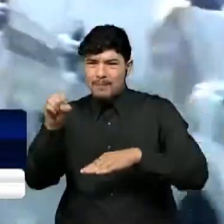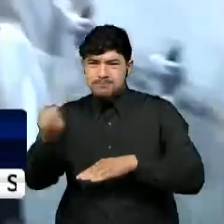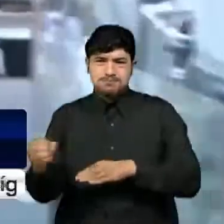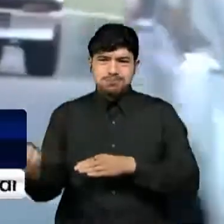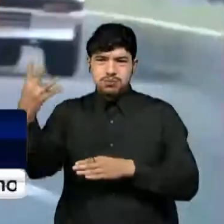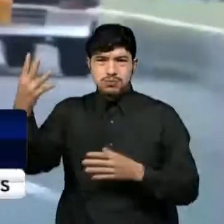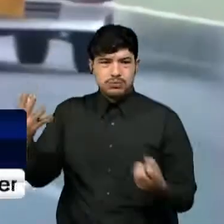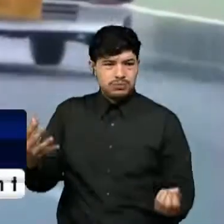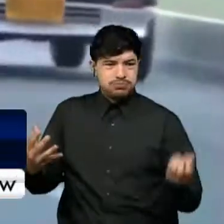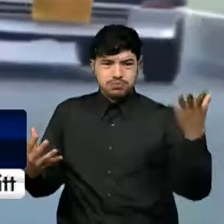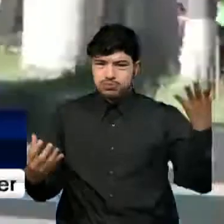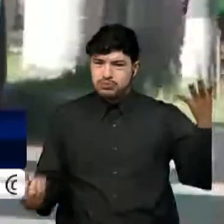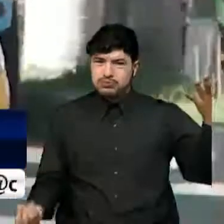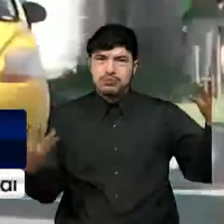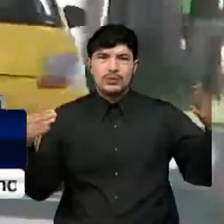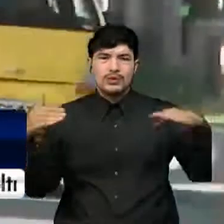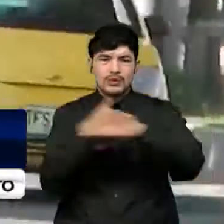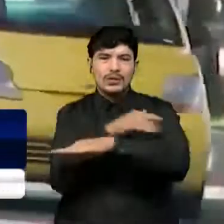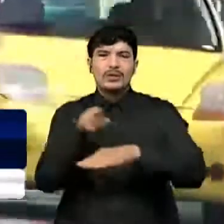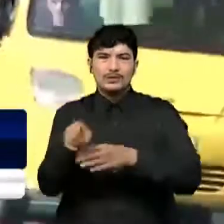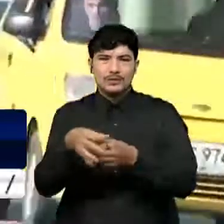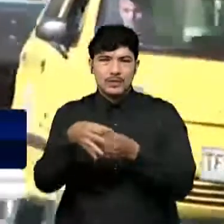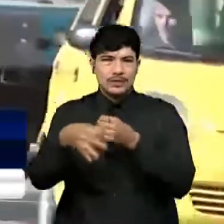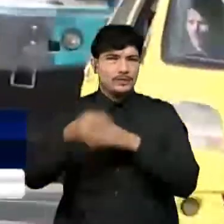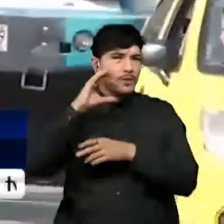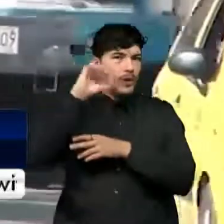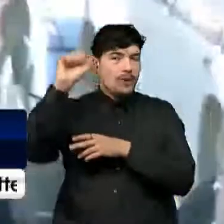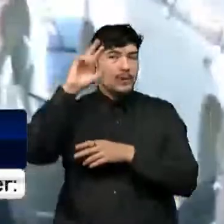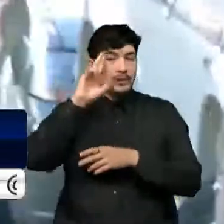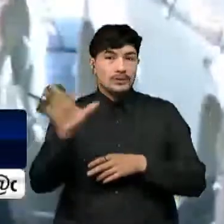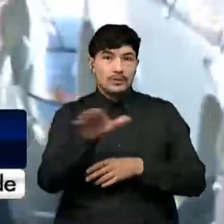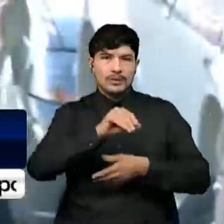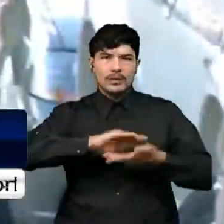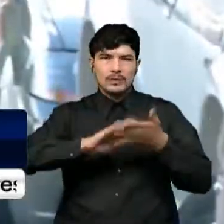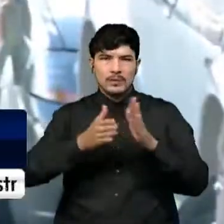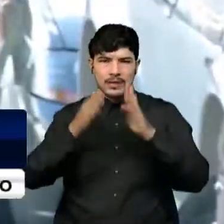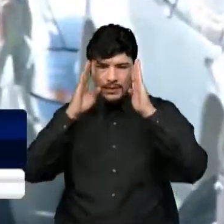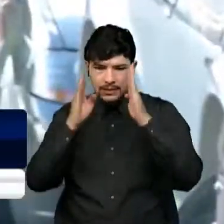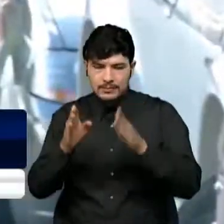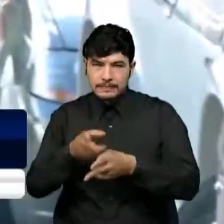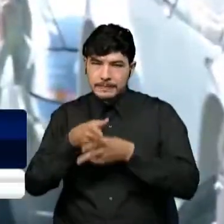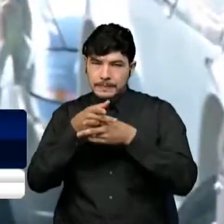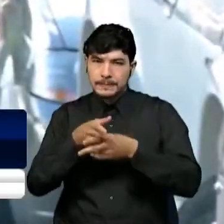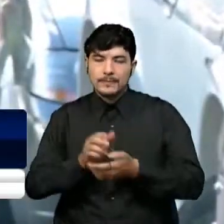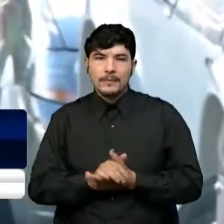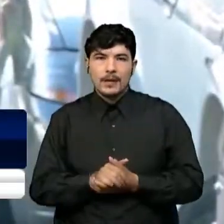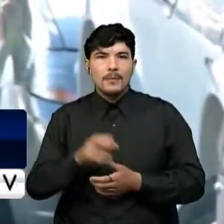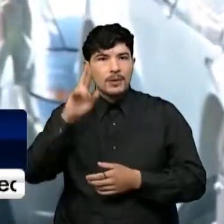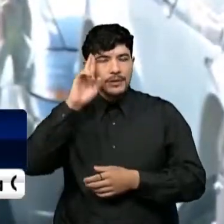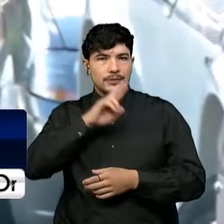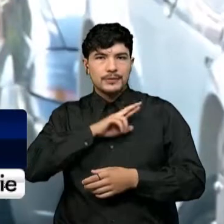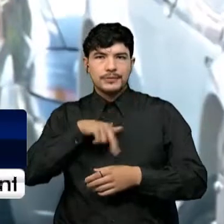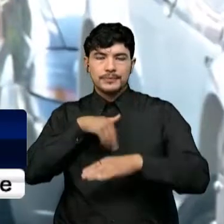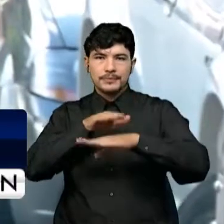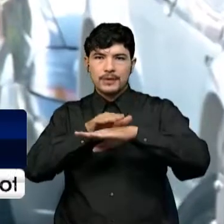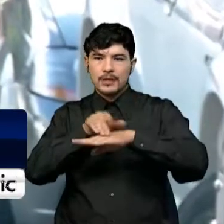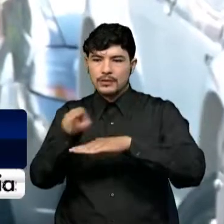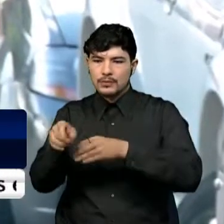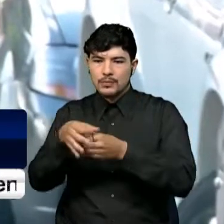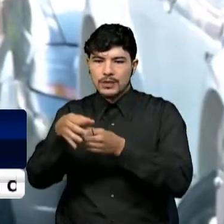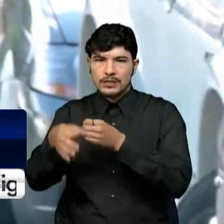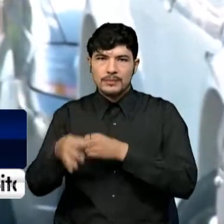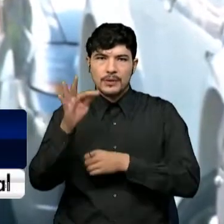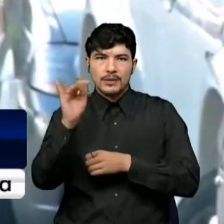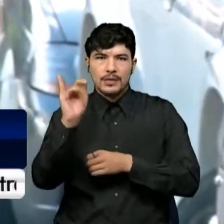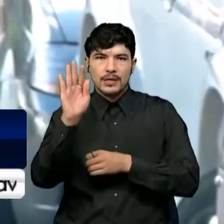transitan también rutas urbanas en el municipio de ocaña finalmente debemos indicar que en el municipio de tibú se suspendieron las